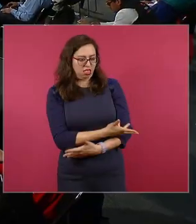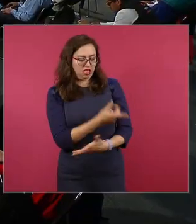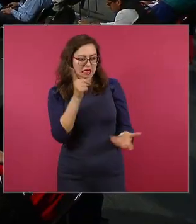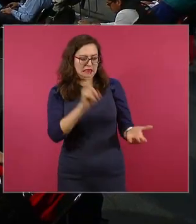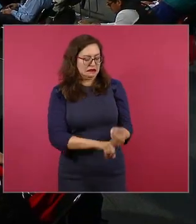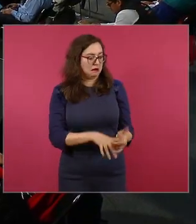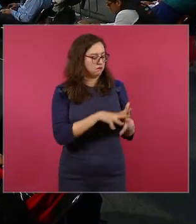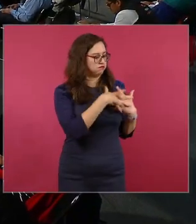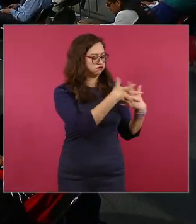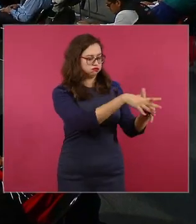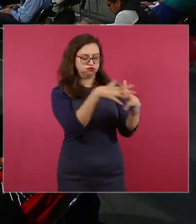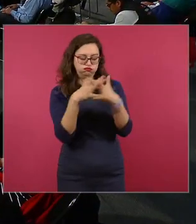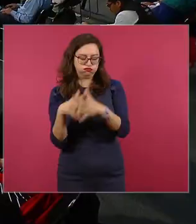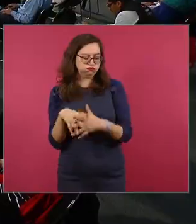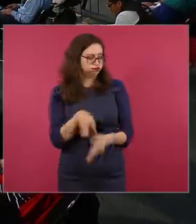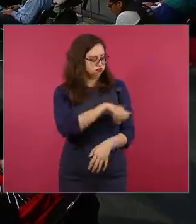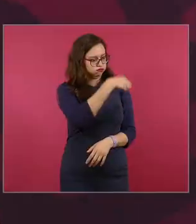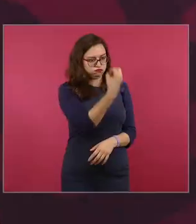y la Secretaría de la Defensa